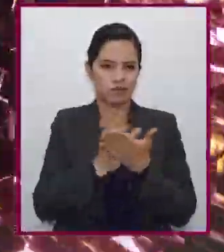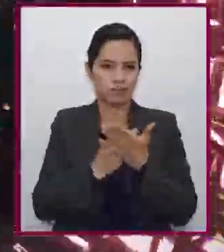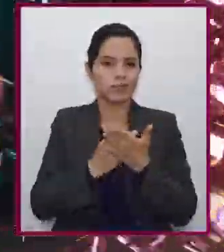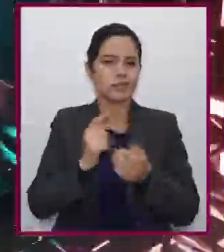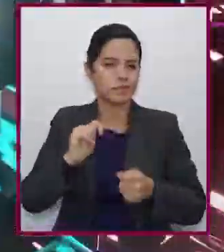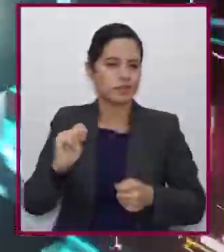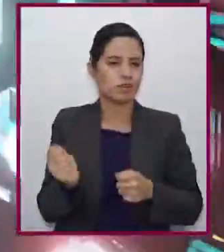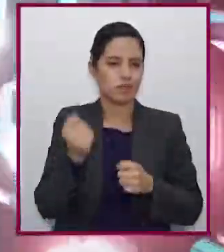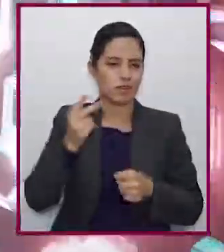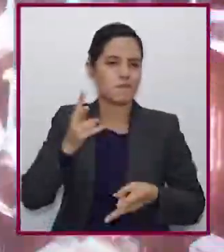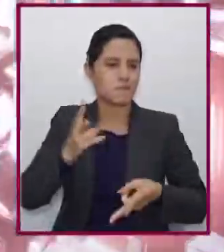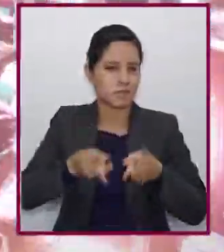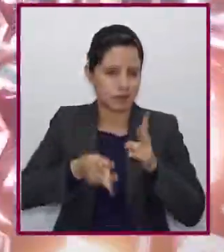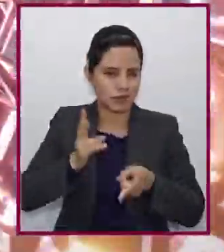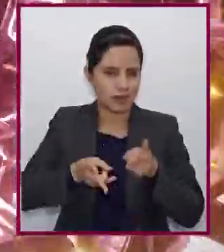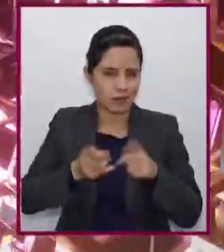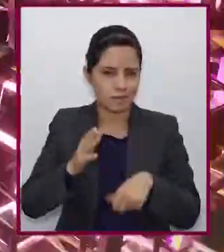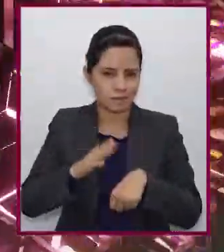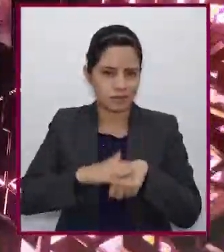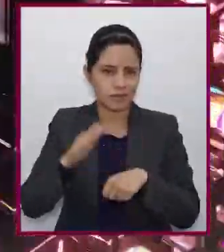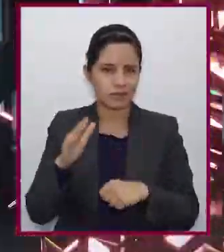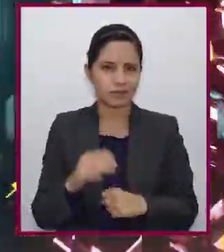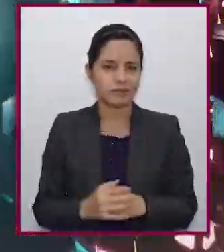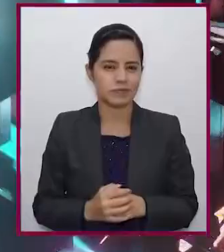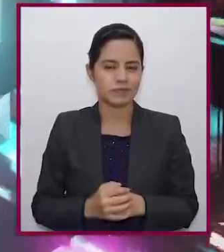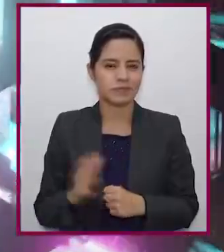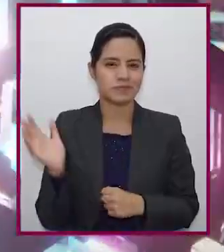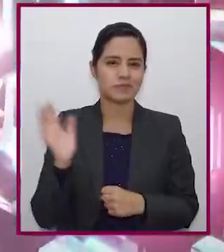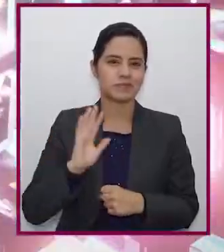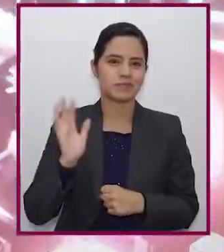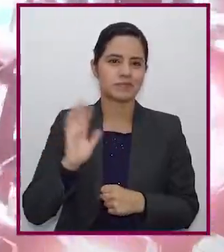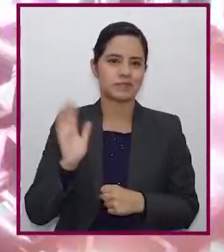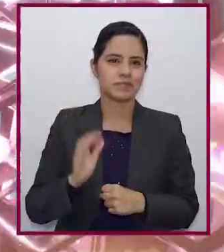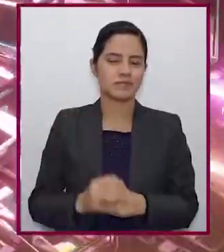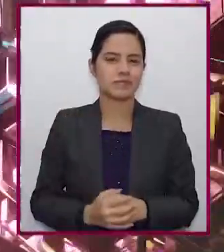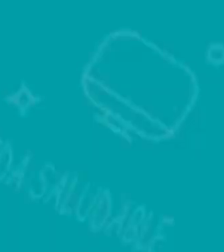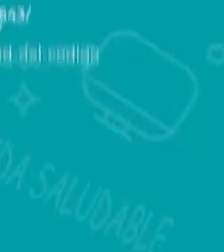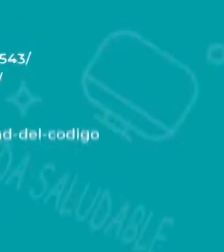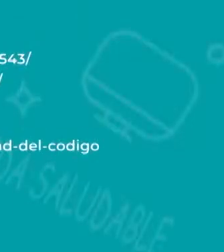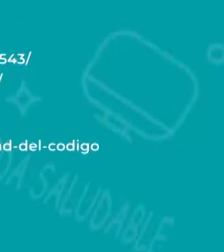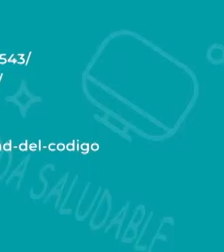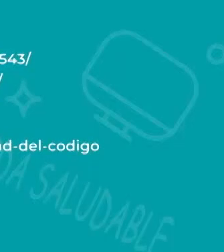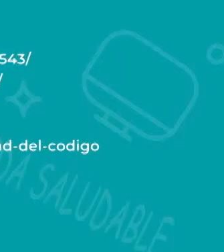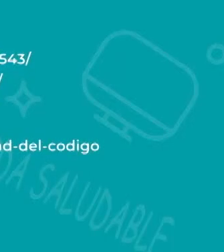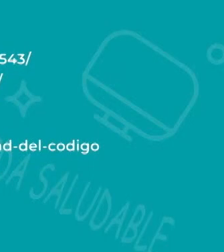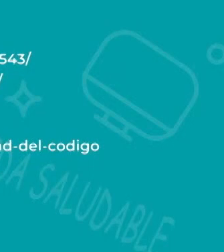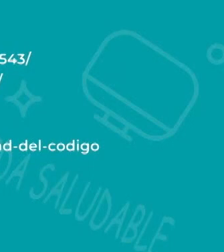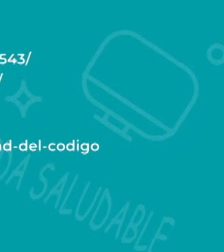Beatbox para echar el tecno cotorreo. Hasta la próxima.